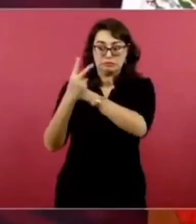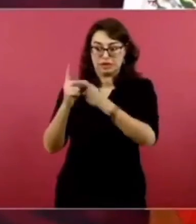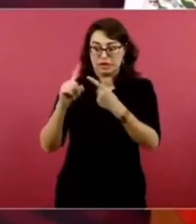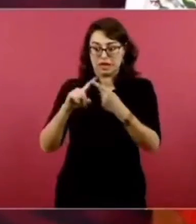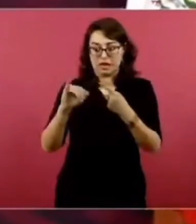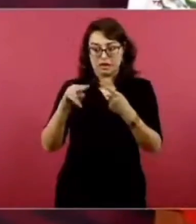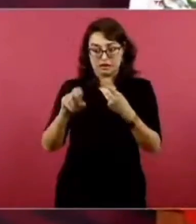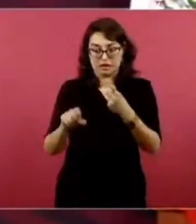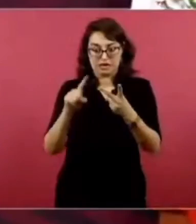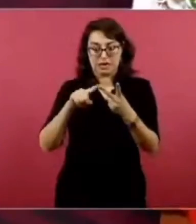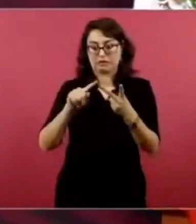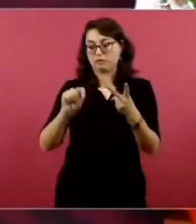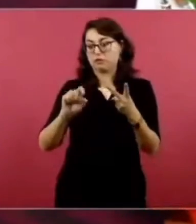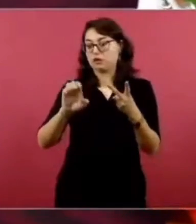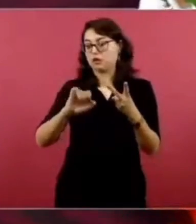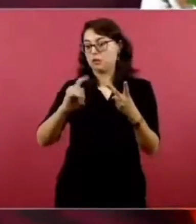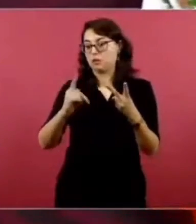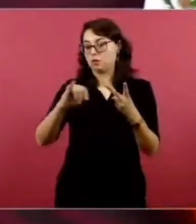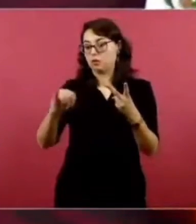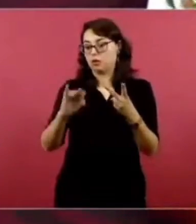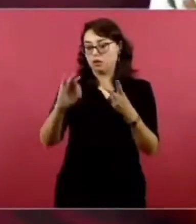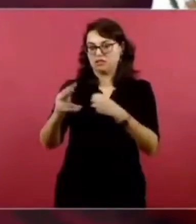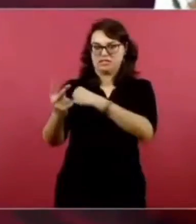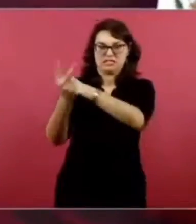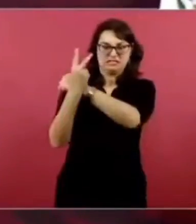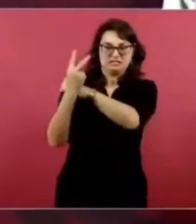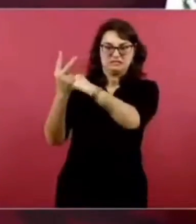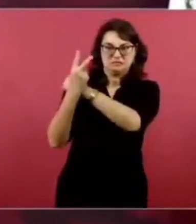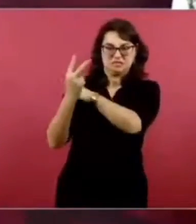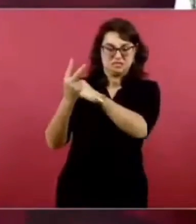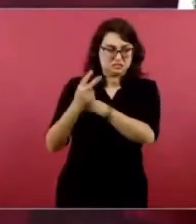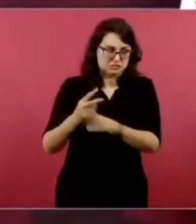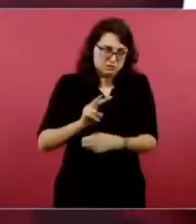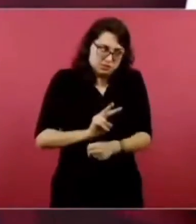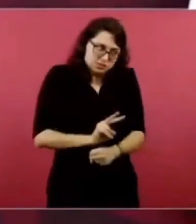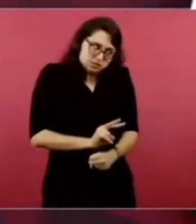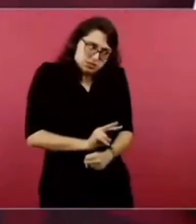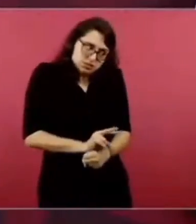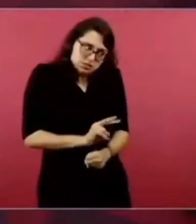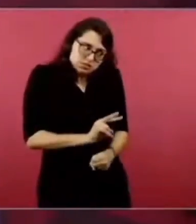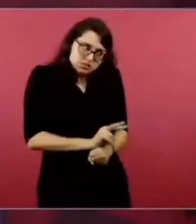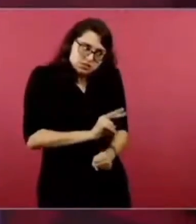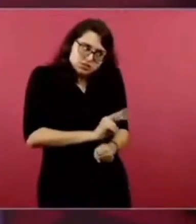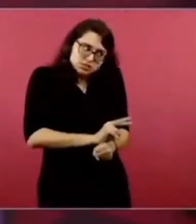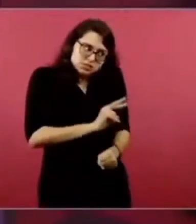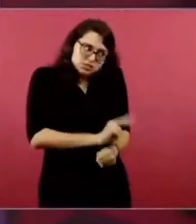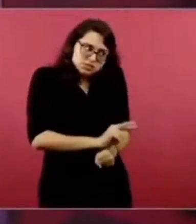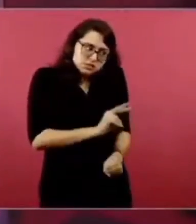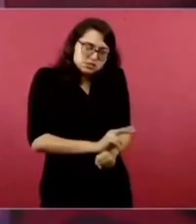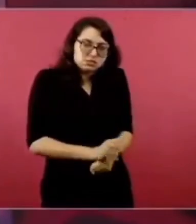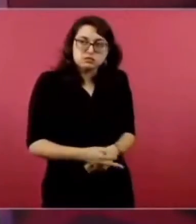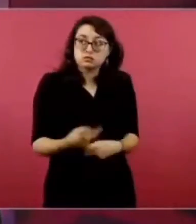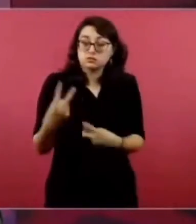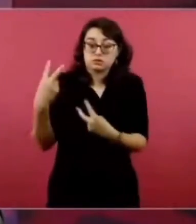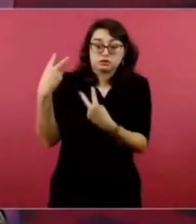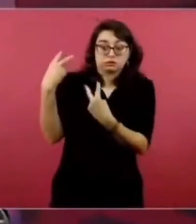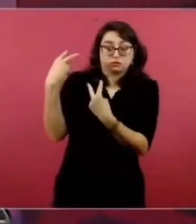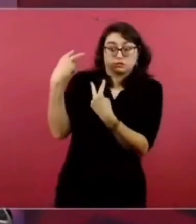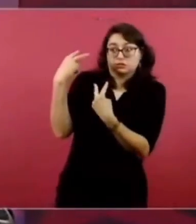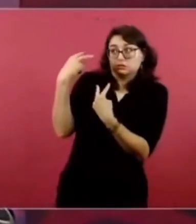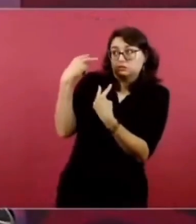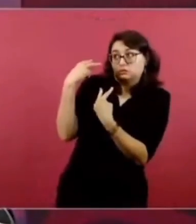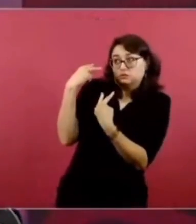en el tribunal electoral No ya quisieran silenciarnos por completo